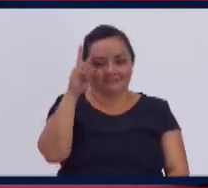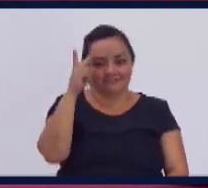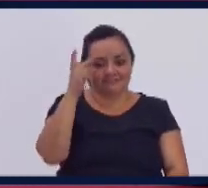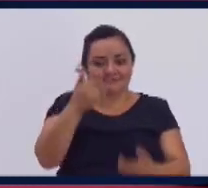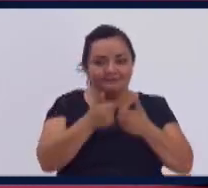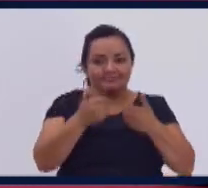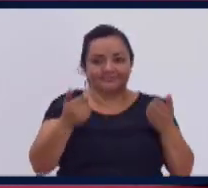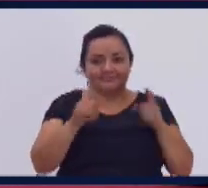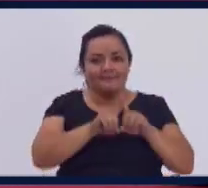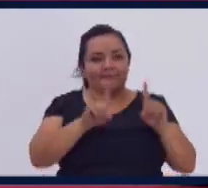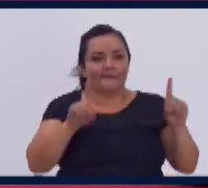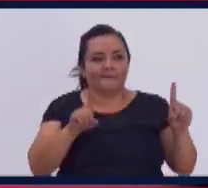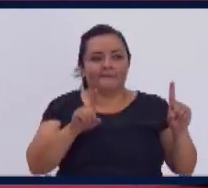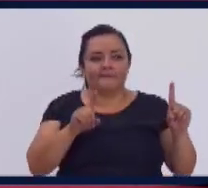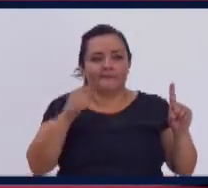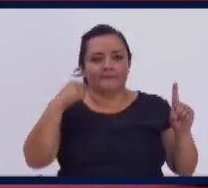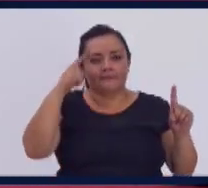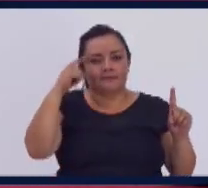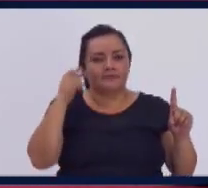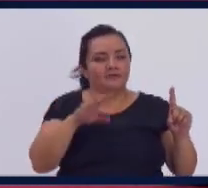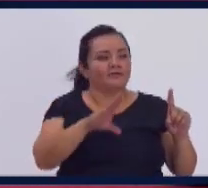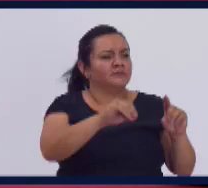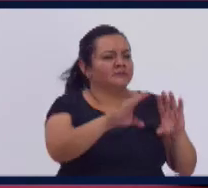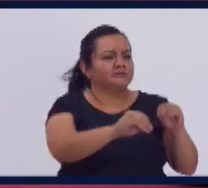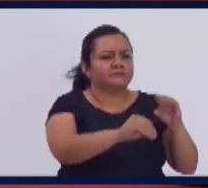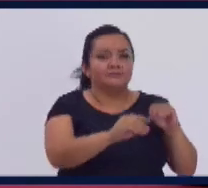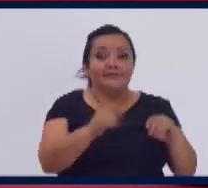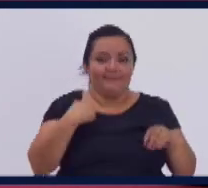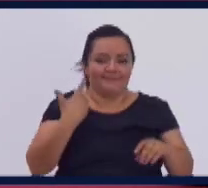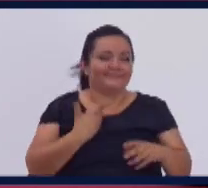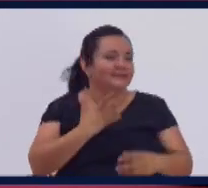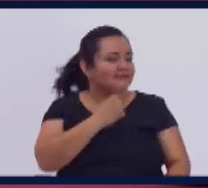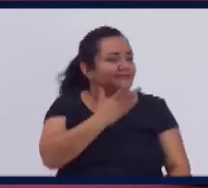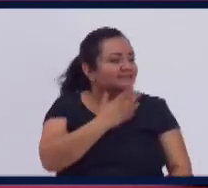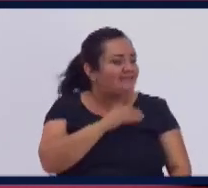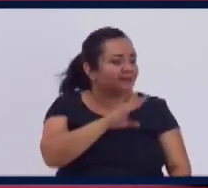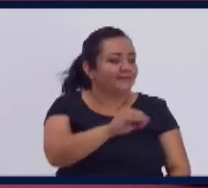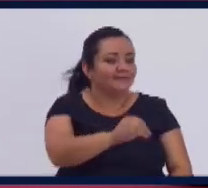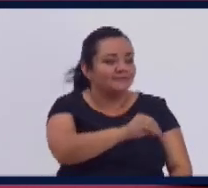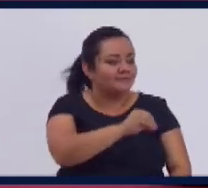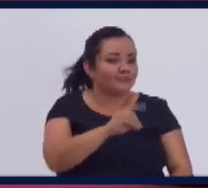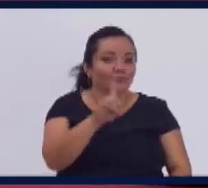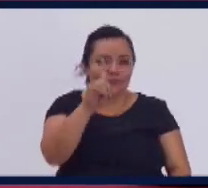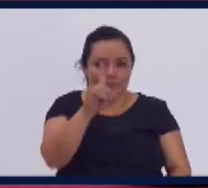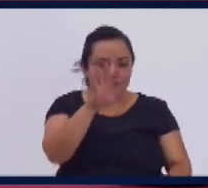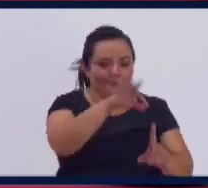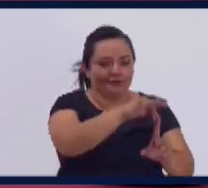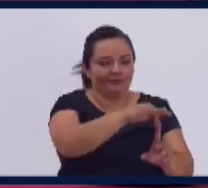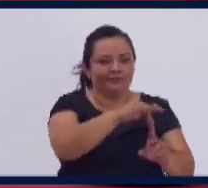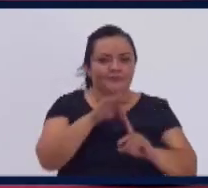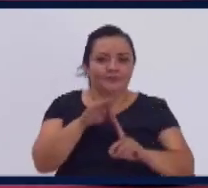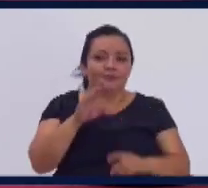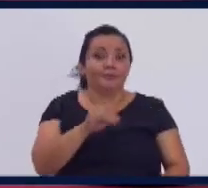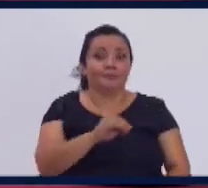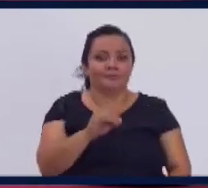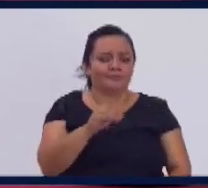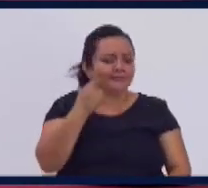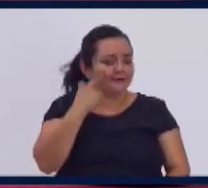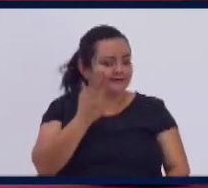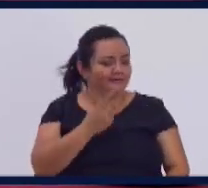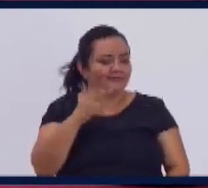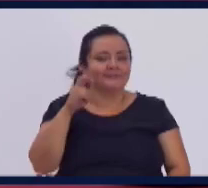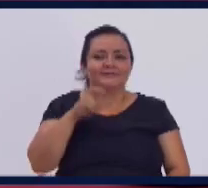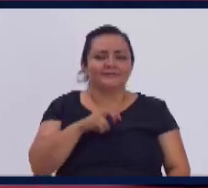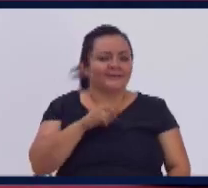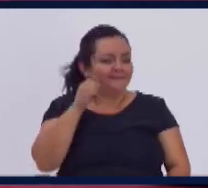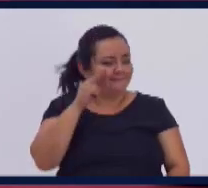fuimos a comprar un perro para la casa que se llamaba Golán, entre todos los que estaban ahí, nosotros escogimos y separamos a uno. ¿Y por qué lo separamos? Porque llegó